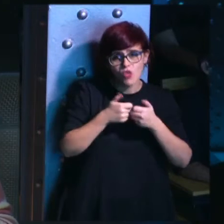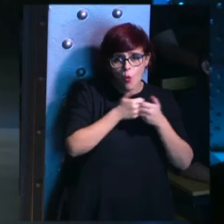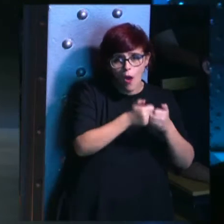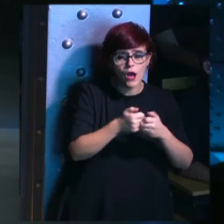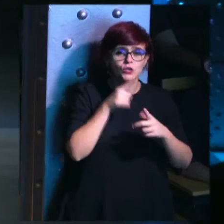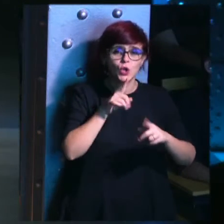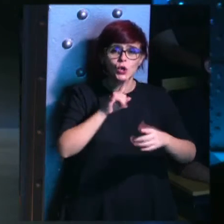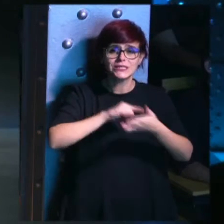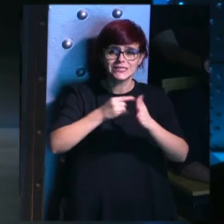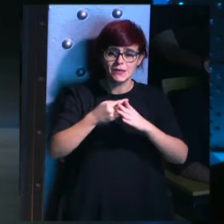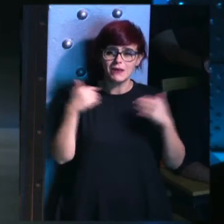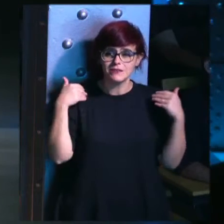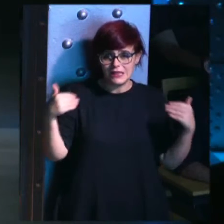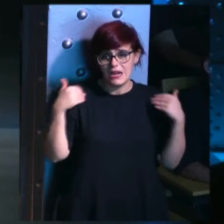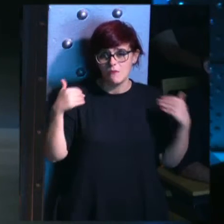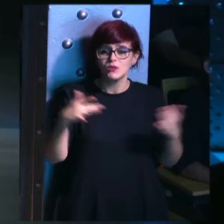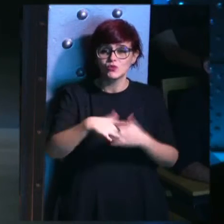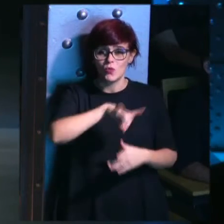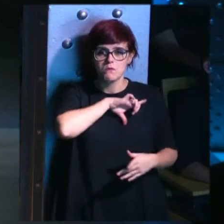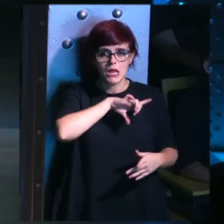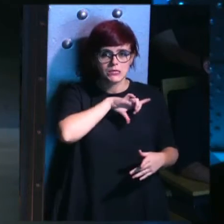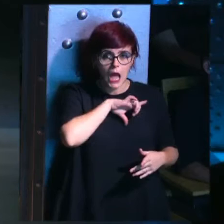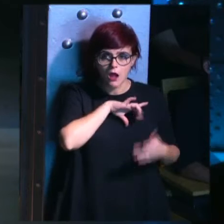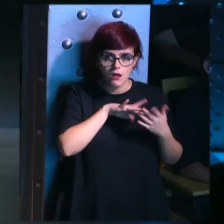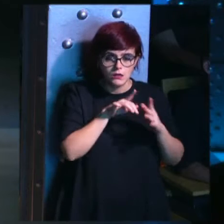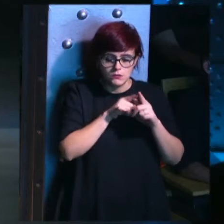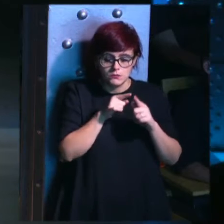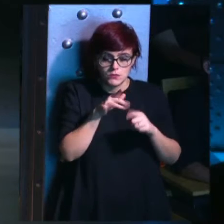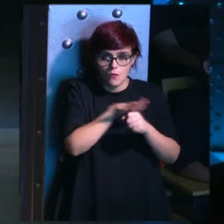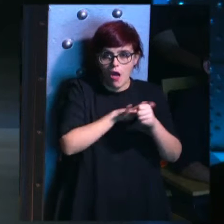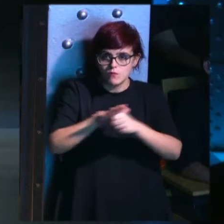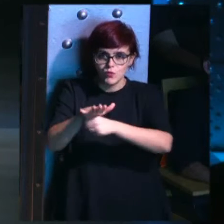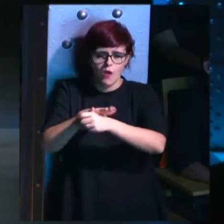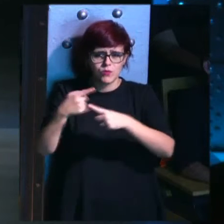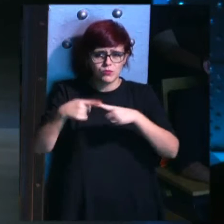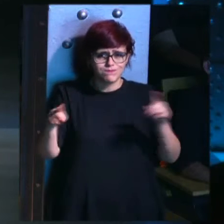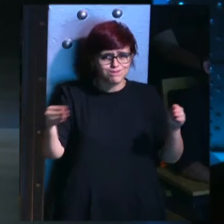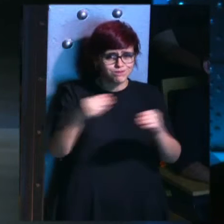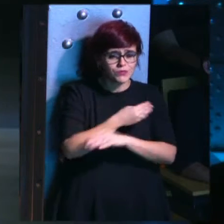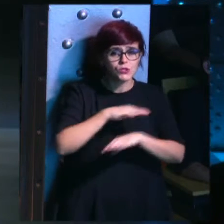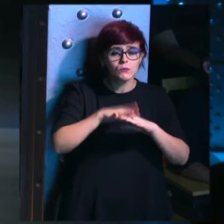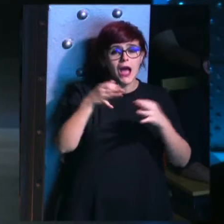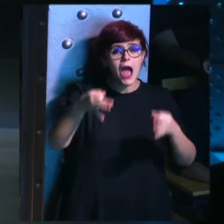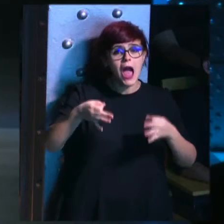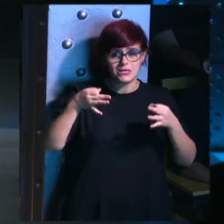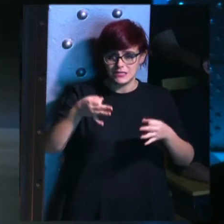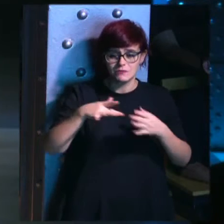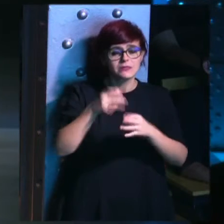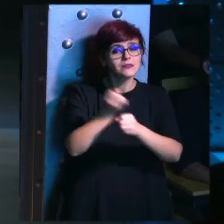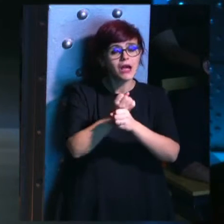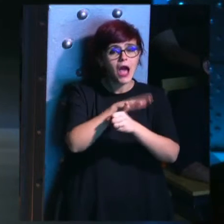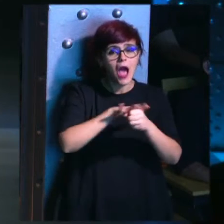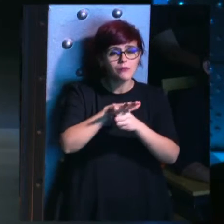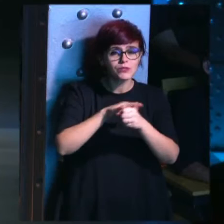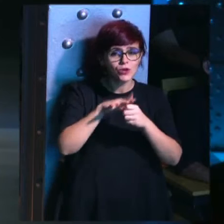entrenamiento militar. Era algo muy amplio, ¿no? Y al final yo siempre he trabajado en dos cosas principalmente. Por un lado,